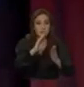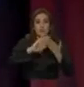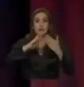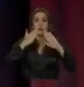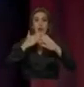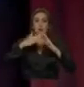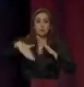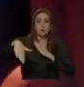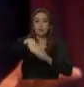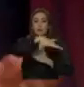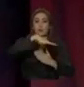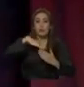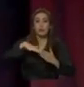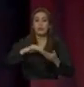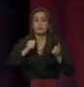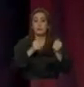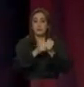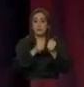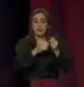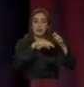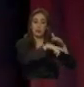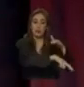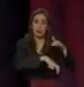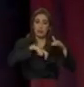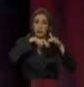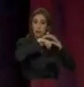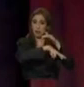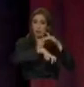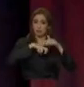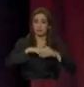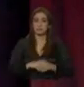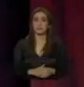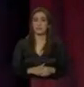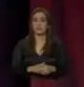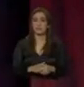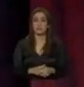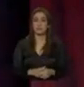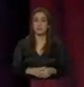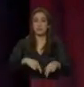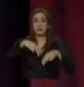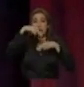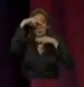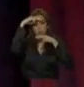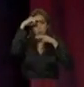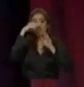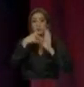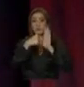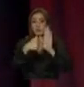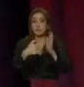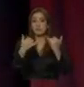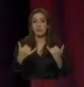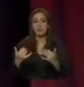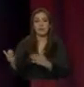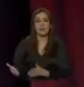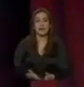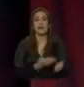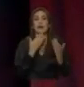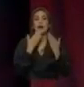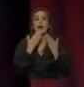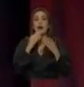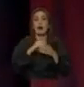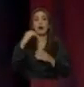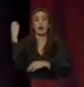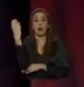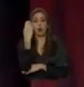Una gran noticia nos la dio ayer el señor ministro de Energía. Es que exportaremos a